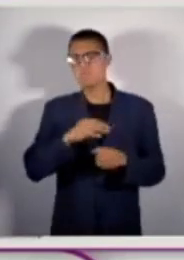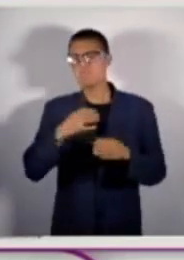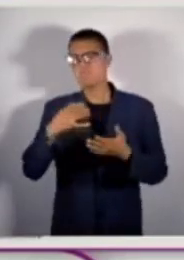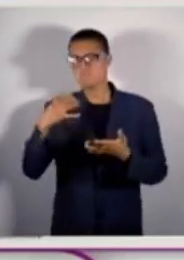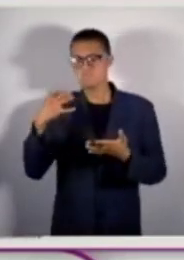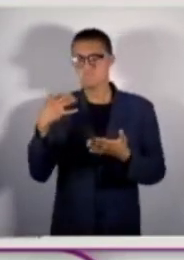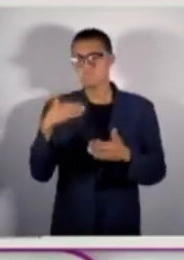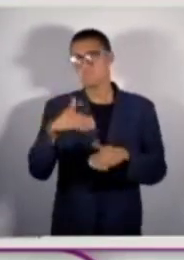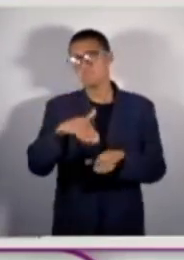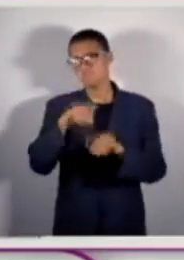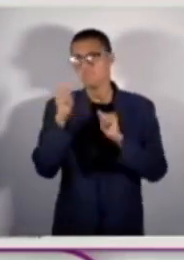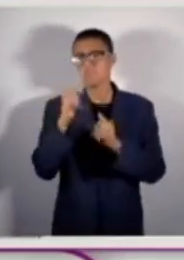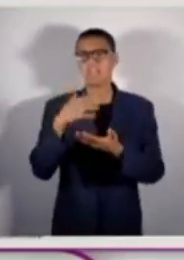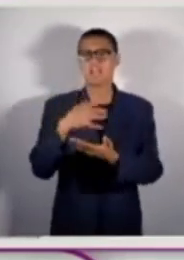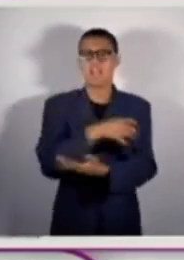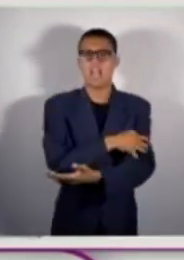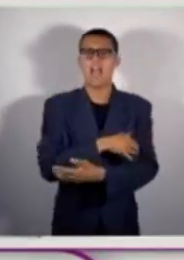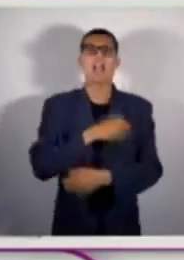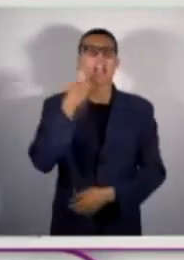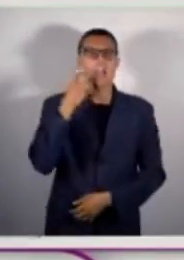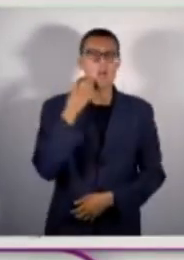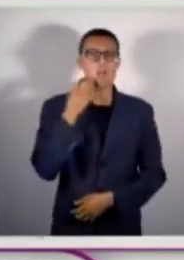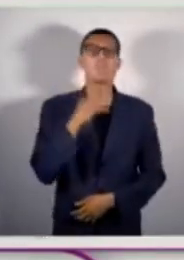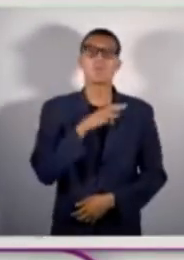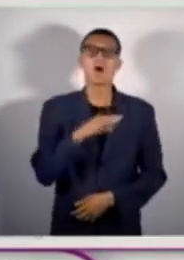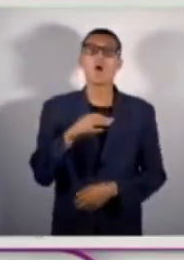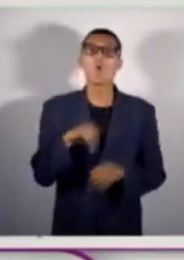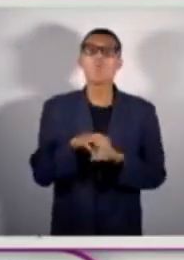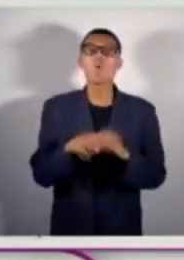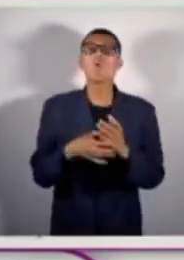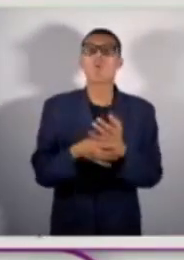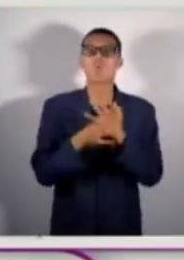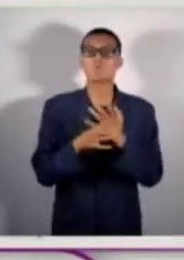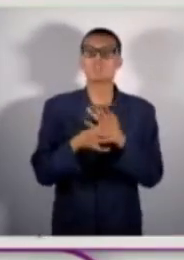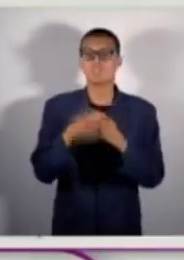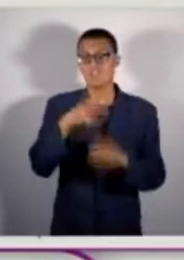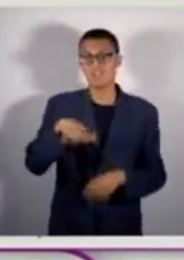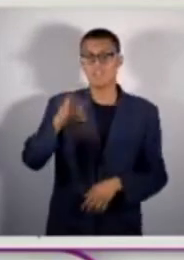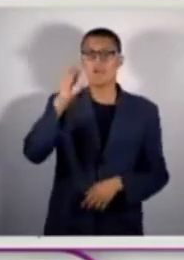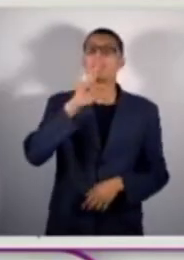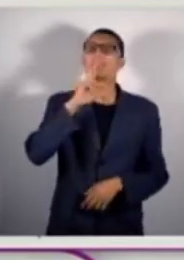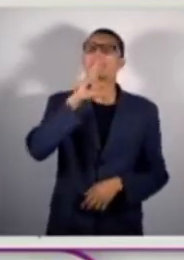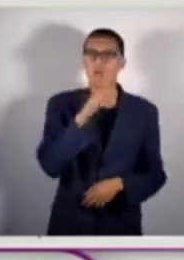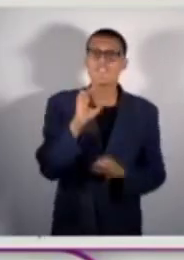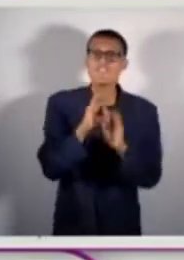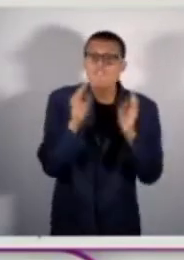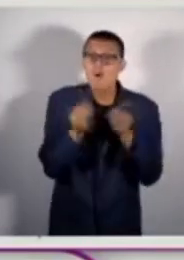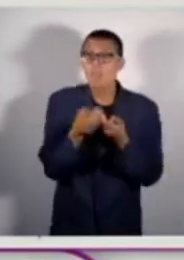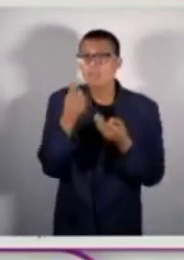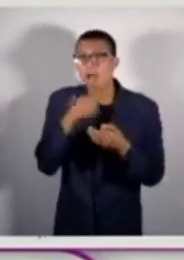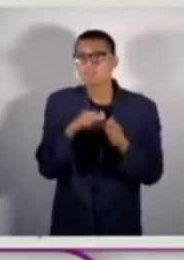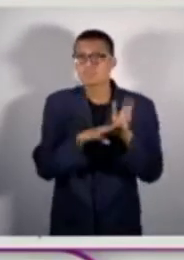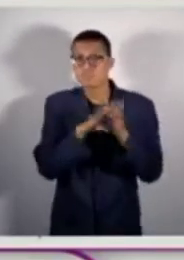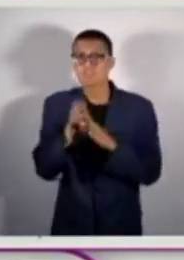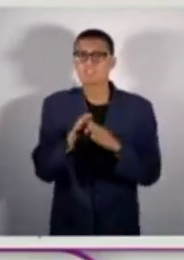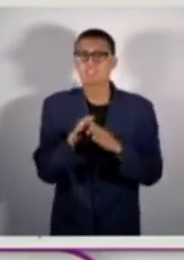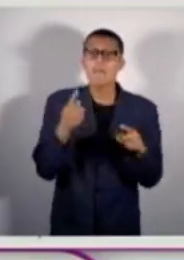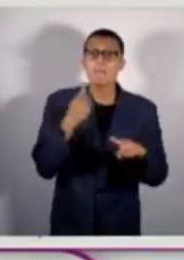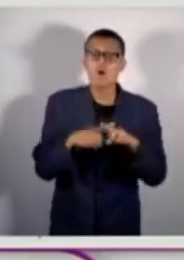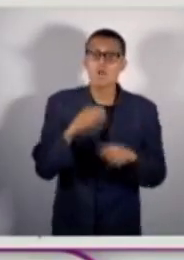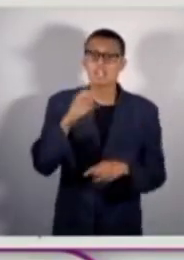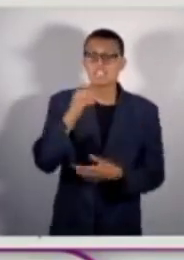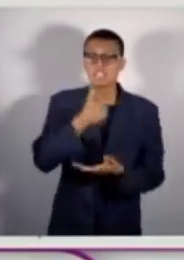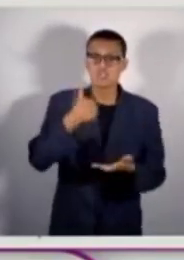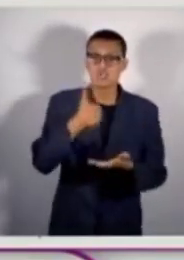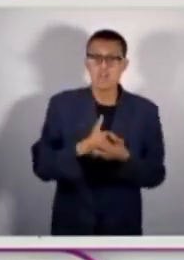Por eso reitero que los candidatos deben tomar el compromiso de sacar las mejor propuestas de estas contiendas y llevarlas a cabo por los ciudadanos.